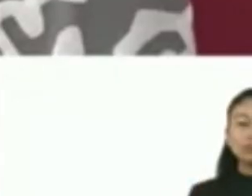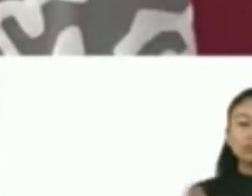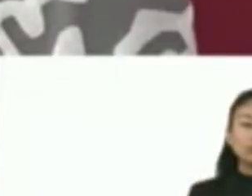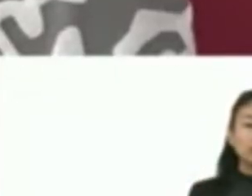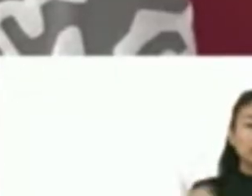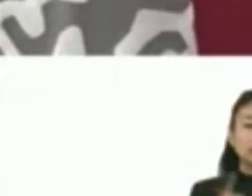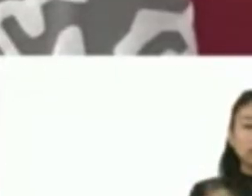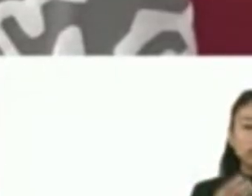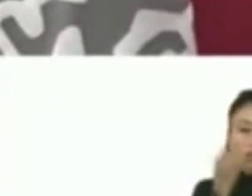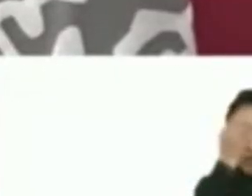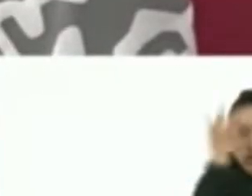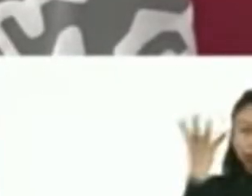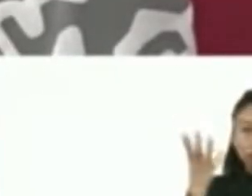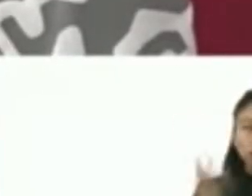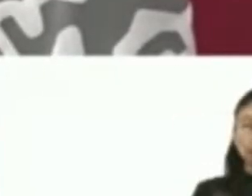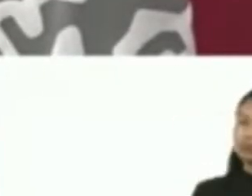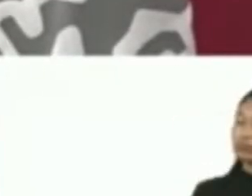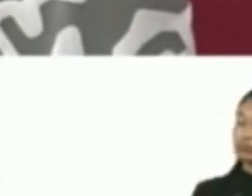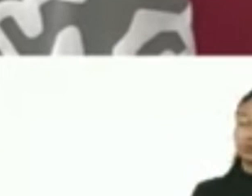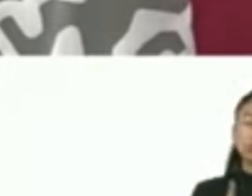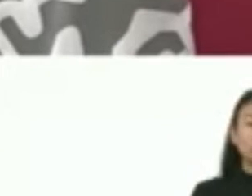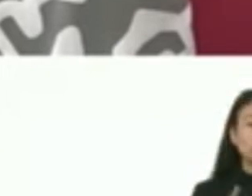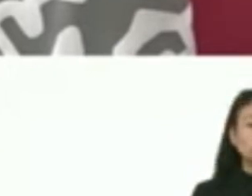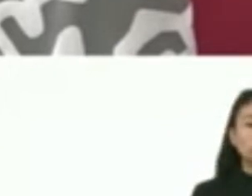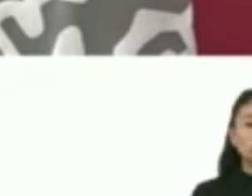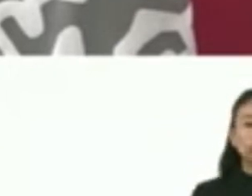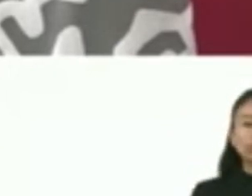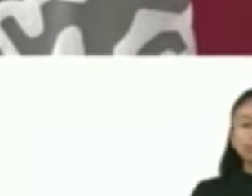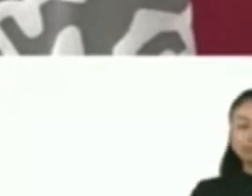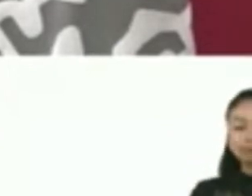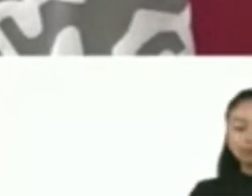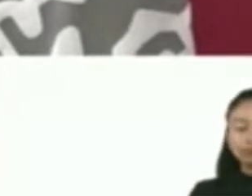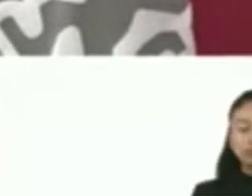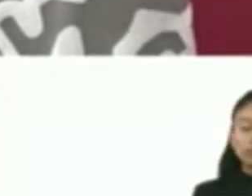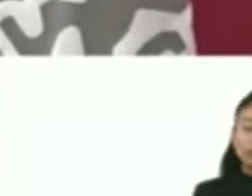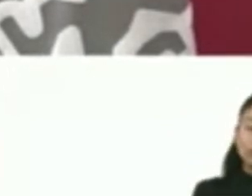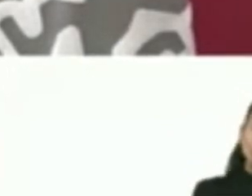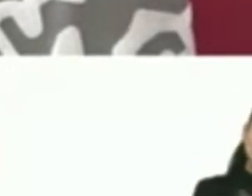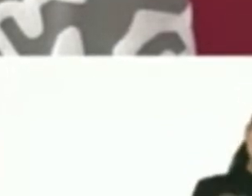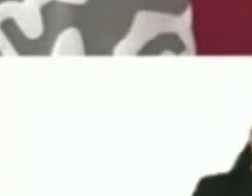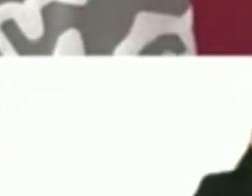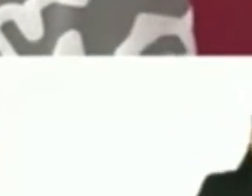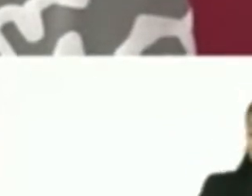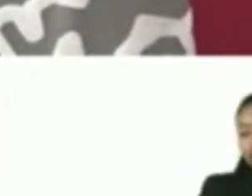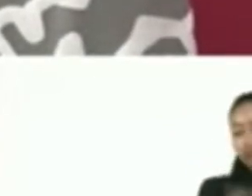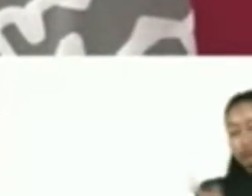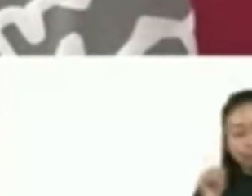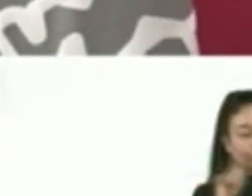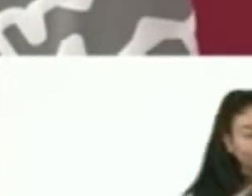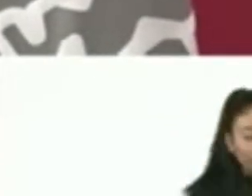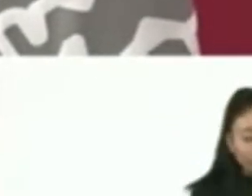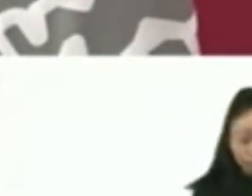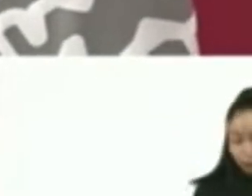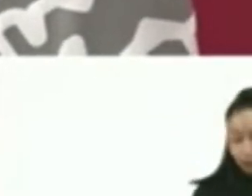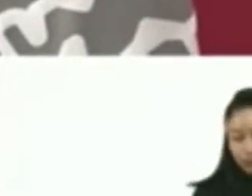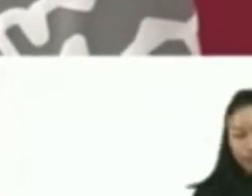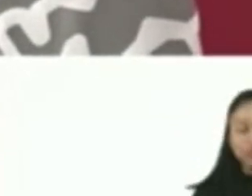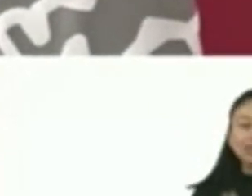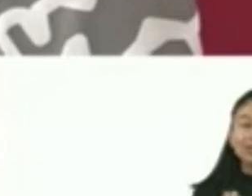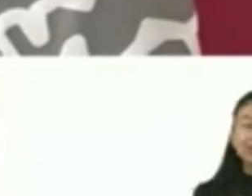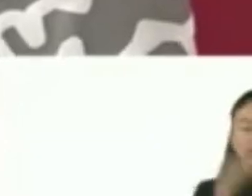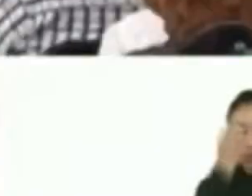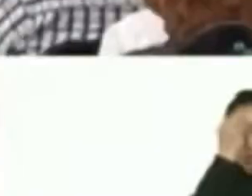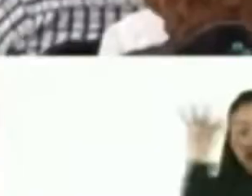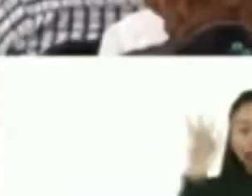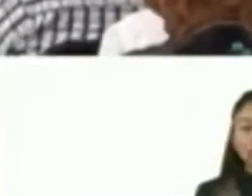Porque no hay que olvidar, porque a veces los problemas que hemos vivido con la pandemia y otros hacen que se nos olvide.